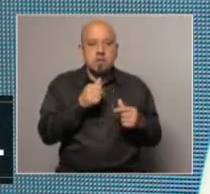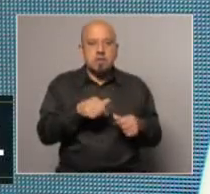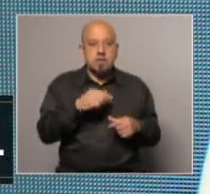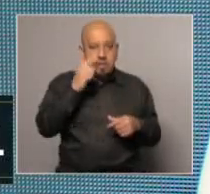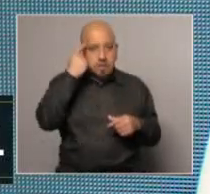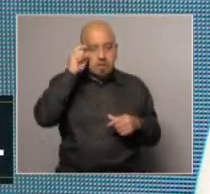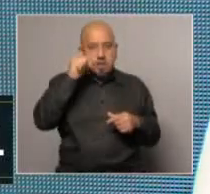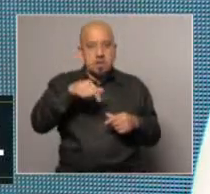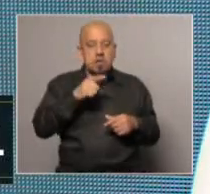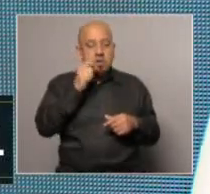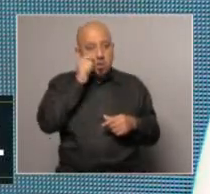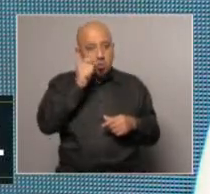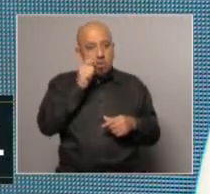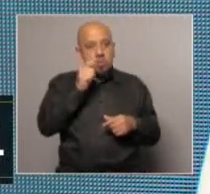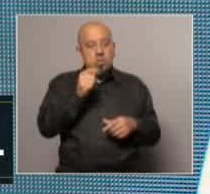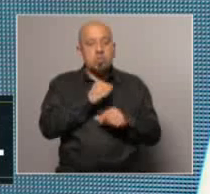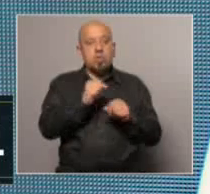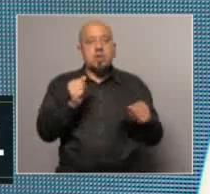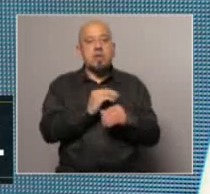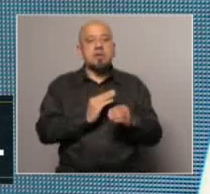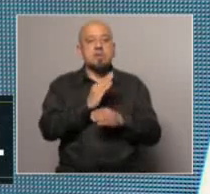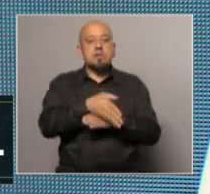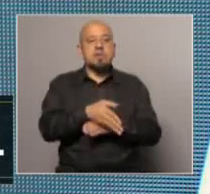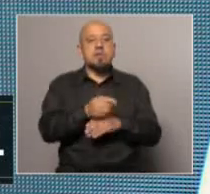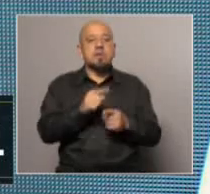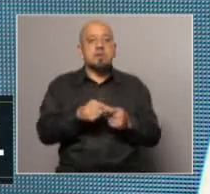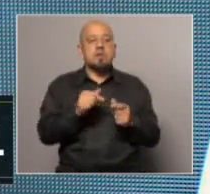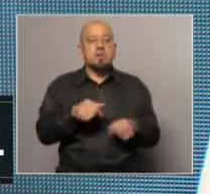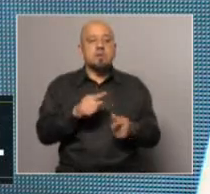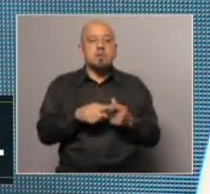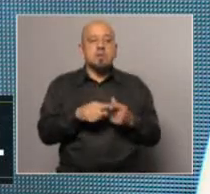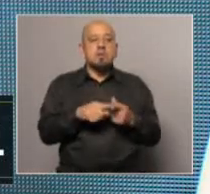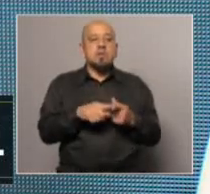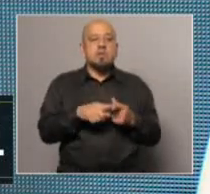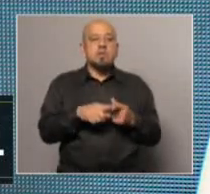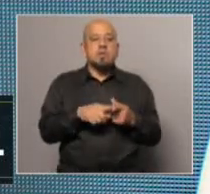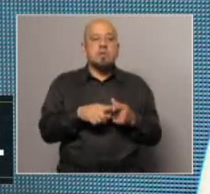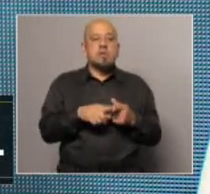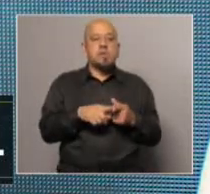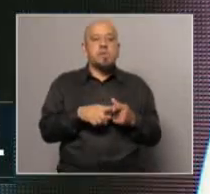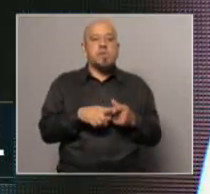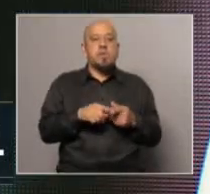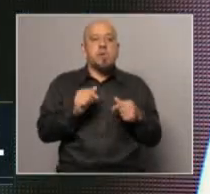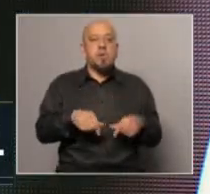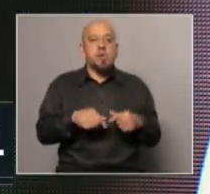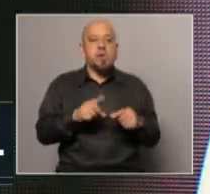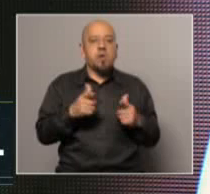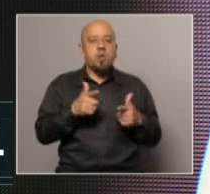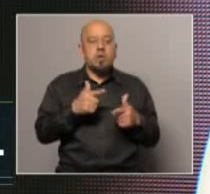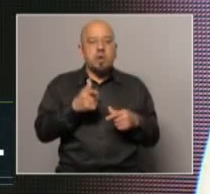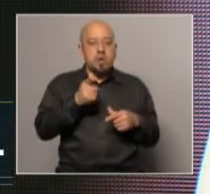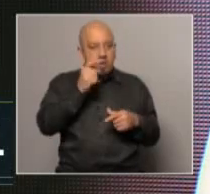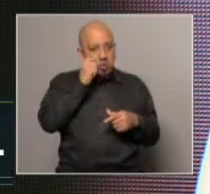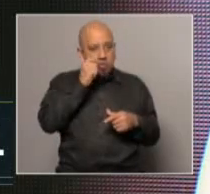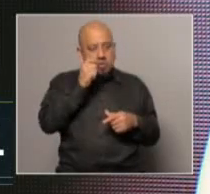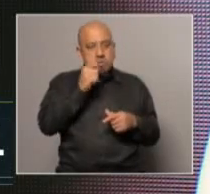idea de que los turistas puedan acceder, aunque hoy el viceministro de Turismo salió a decir que no iba a haber turismo canábico